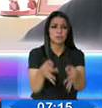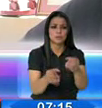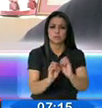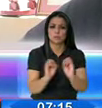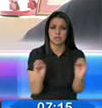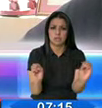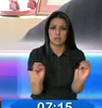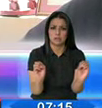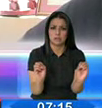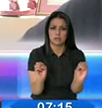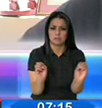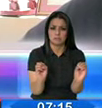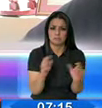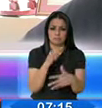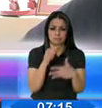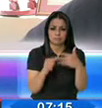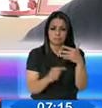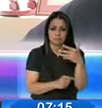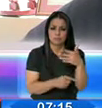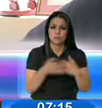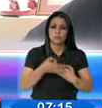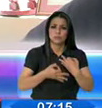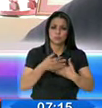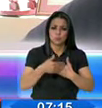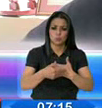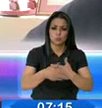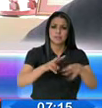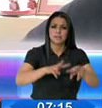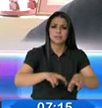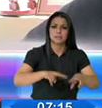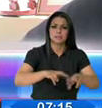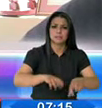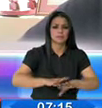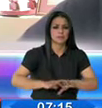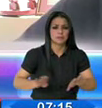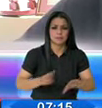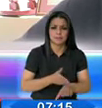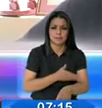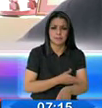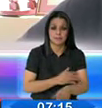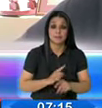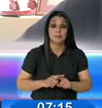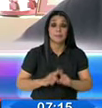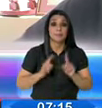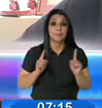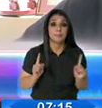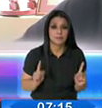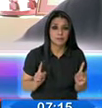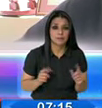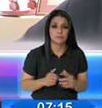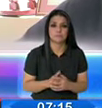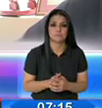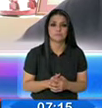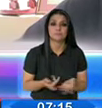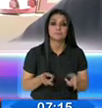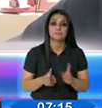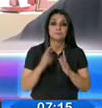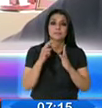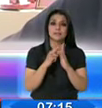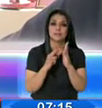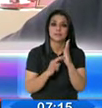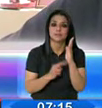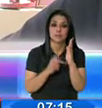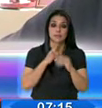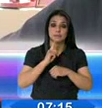porque todos los expedientes que tiene en su contra son investigaciones previas. Sin embargo, otro de los requisitos es que la